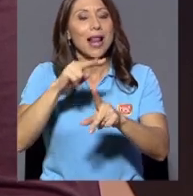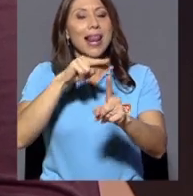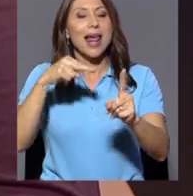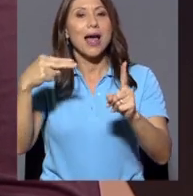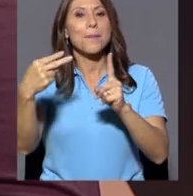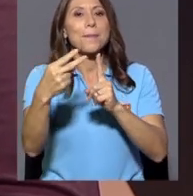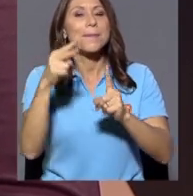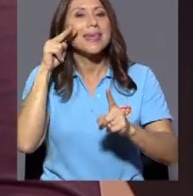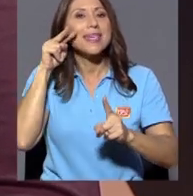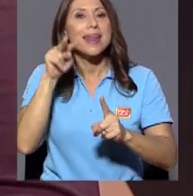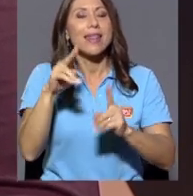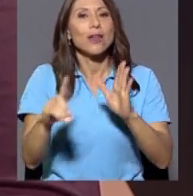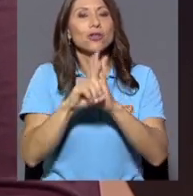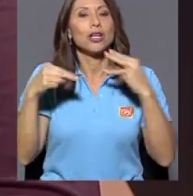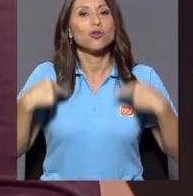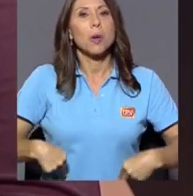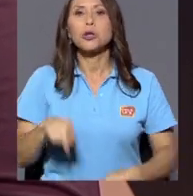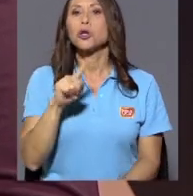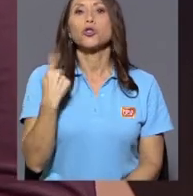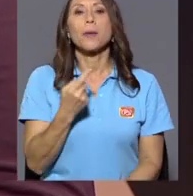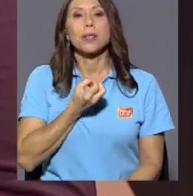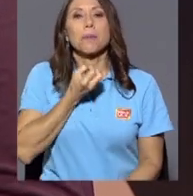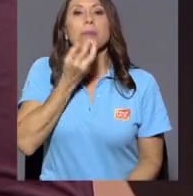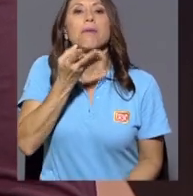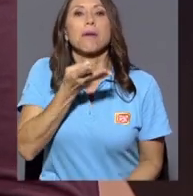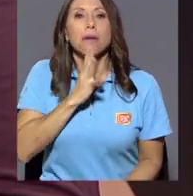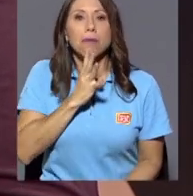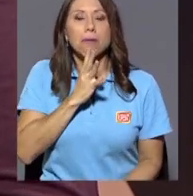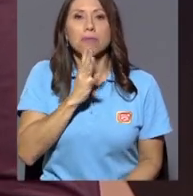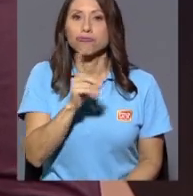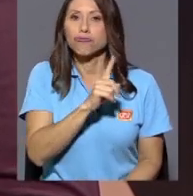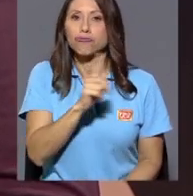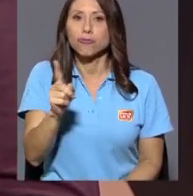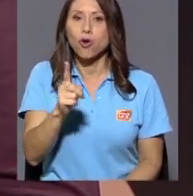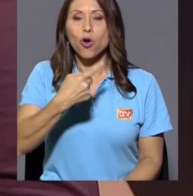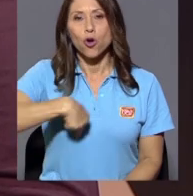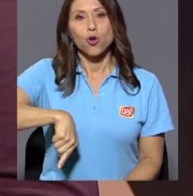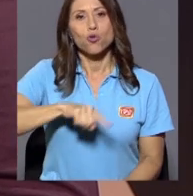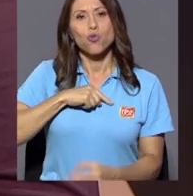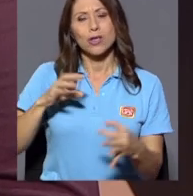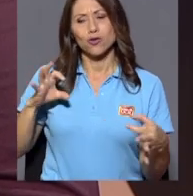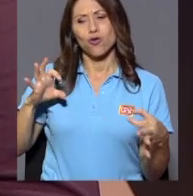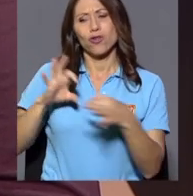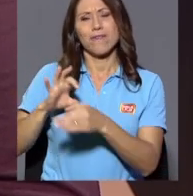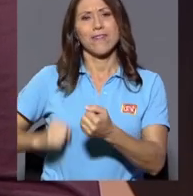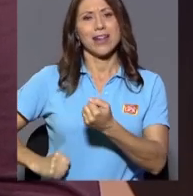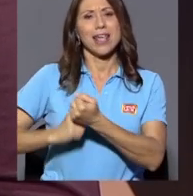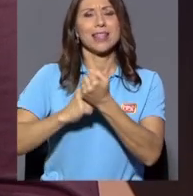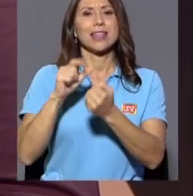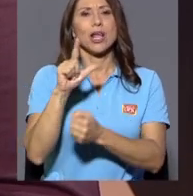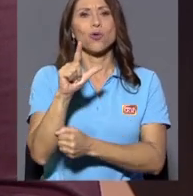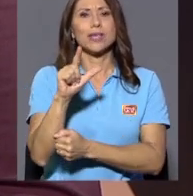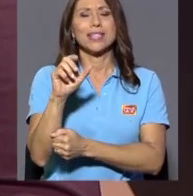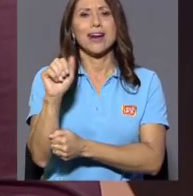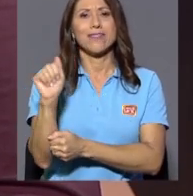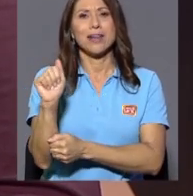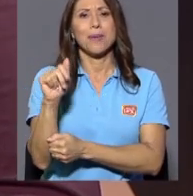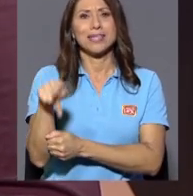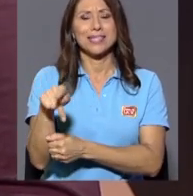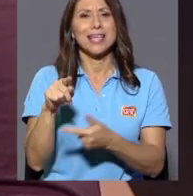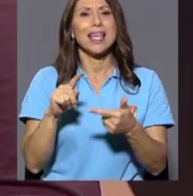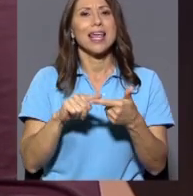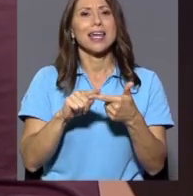no como una mera cuestión discursiva nuestros referentes luisa rival sí y narrador forjar dinero y que son